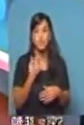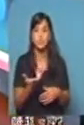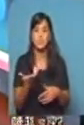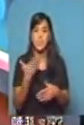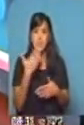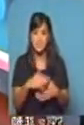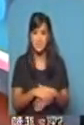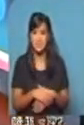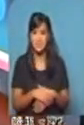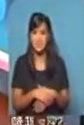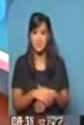en cualquier momento